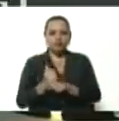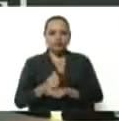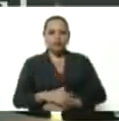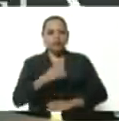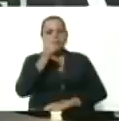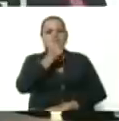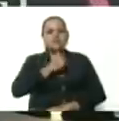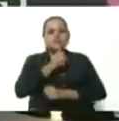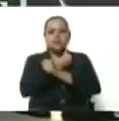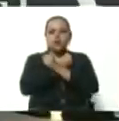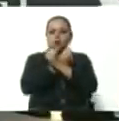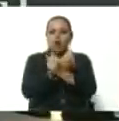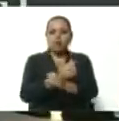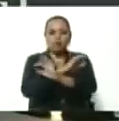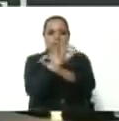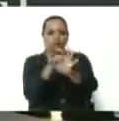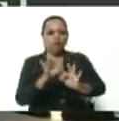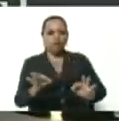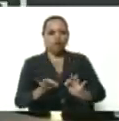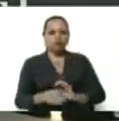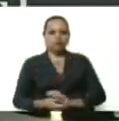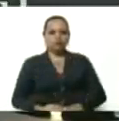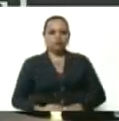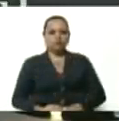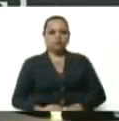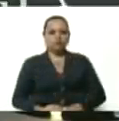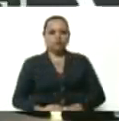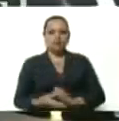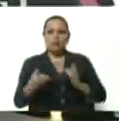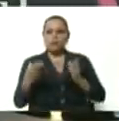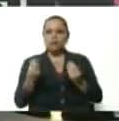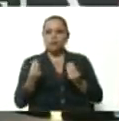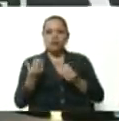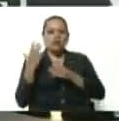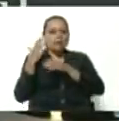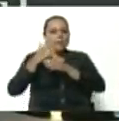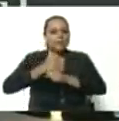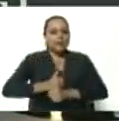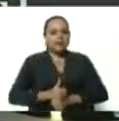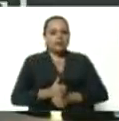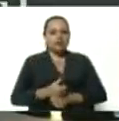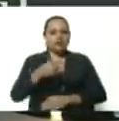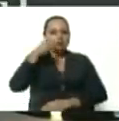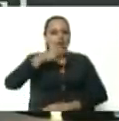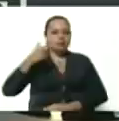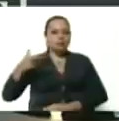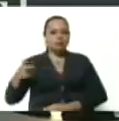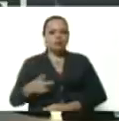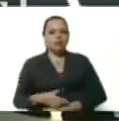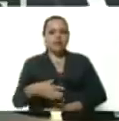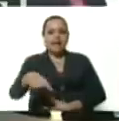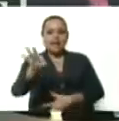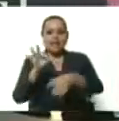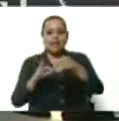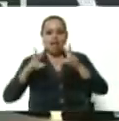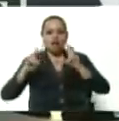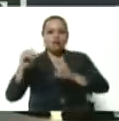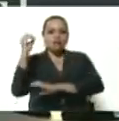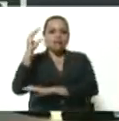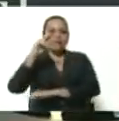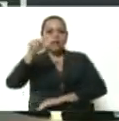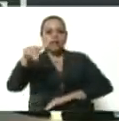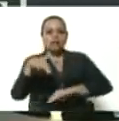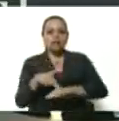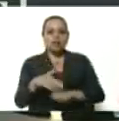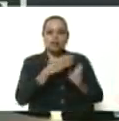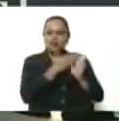paciencia, con amor y, bueno, muy esperanzados de que el pueblo elija una nueva Asamblea Nacional